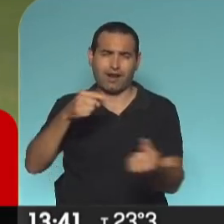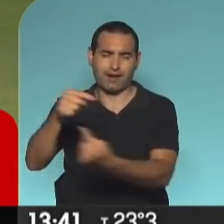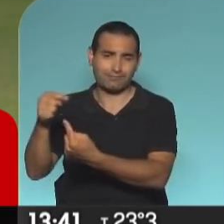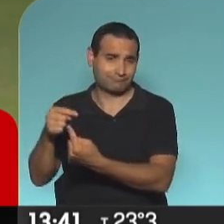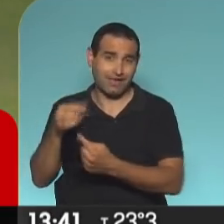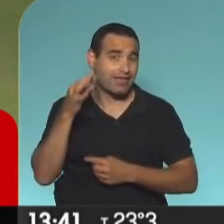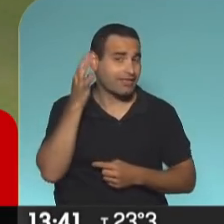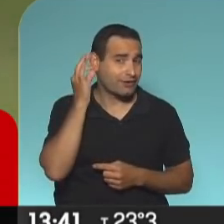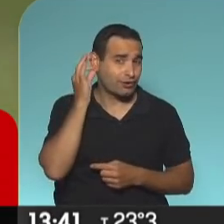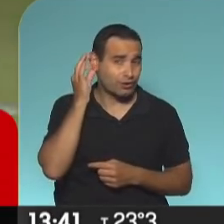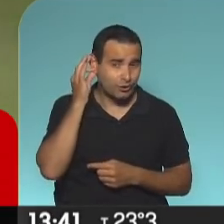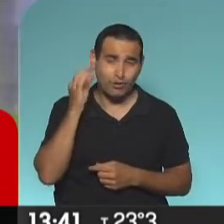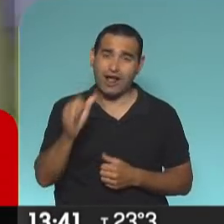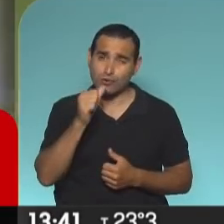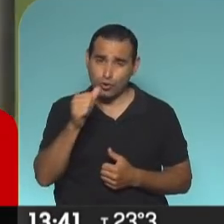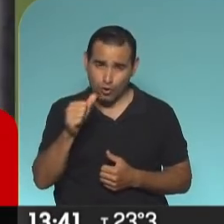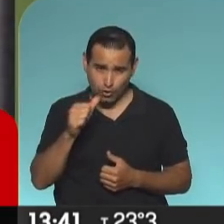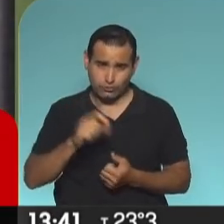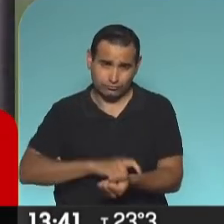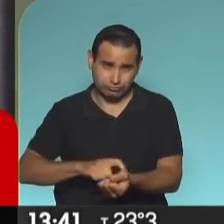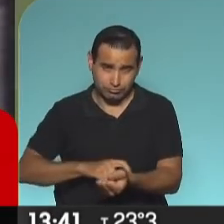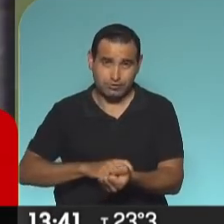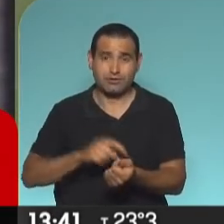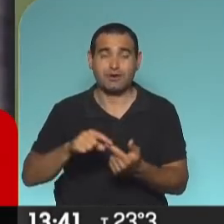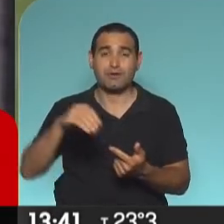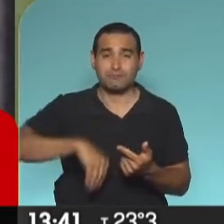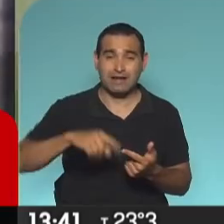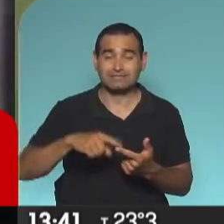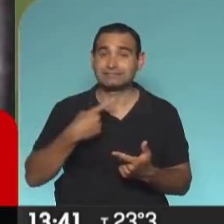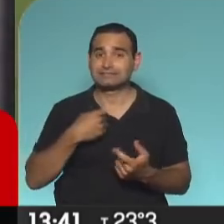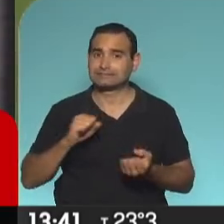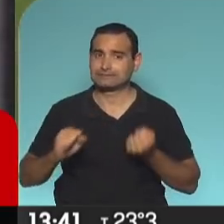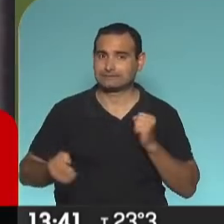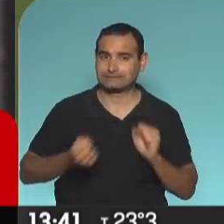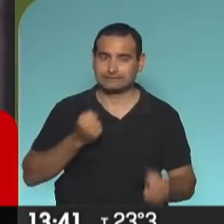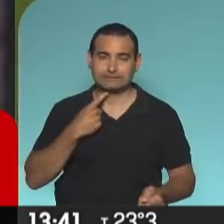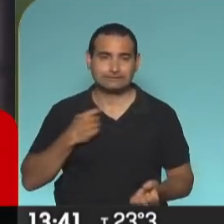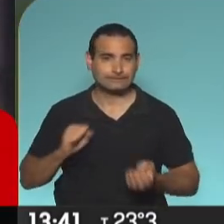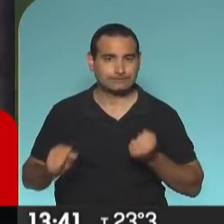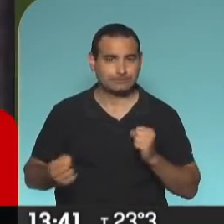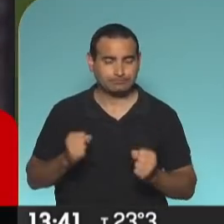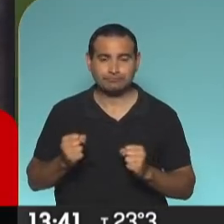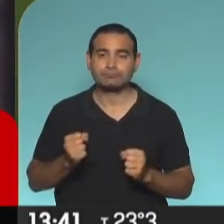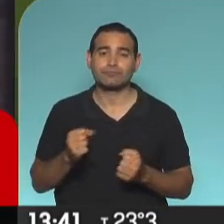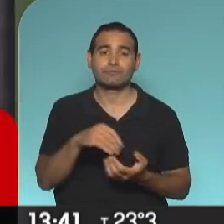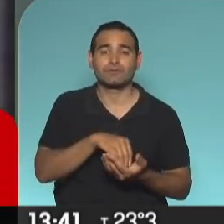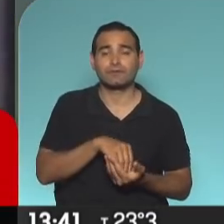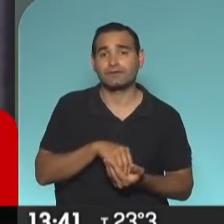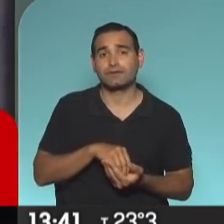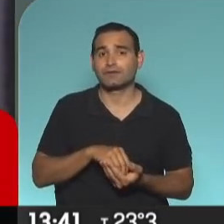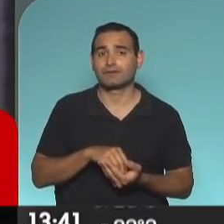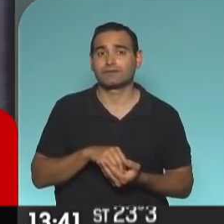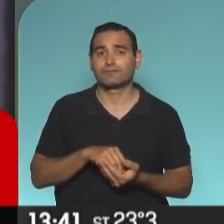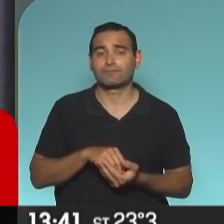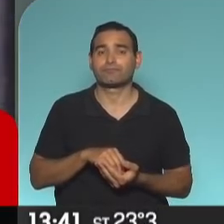Diego sufría alcoholismo, ahora estaba en una profunda abstinencia, y esto fue